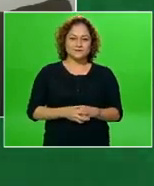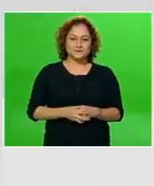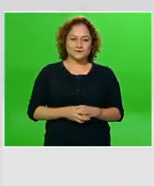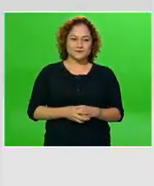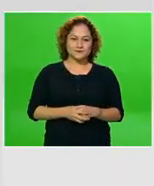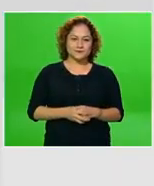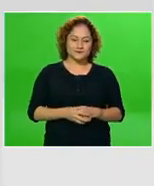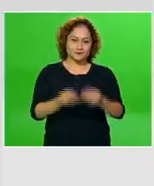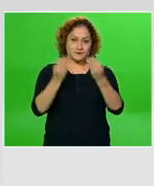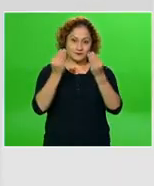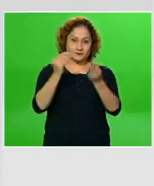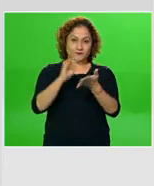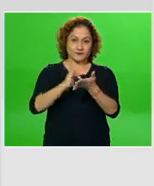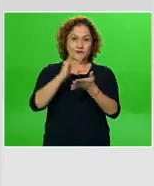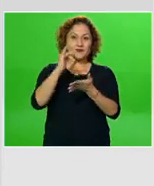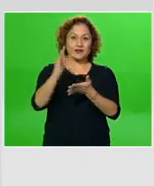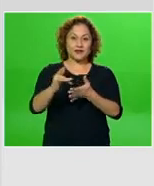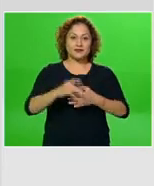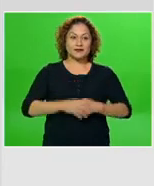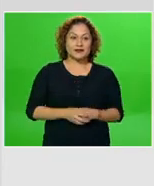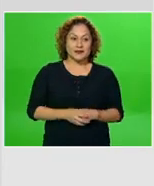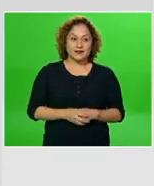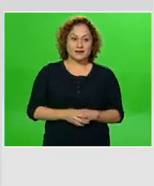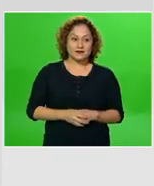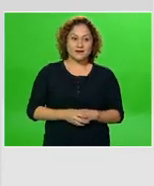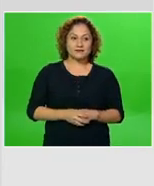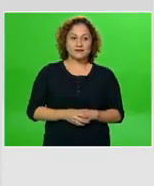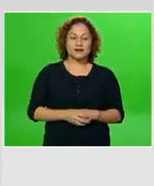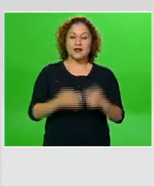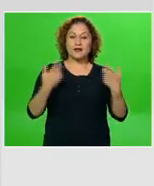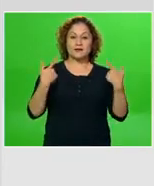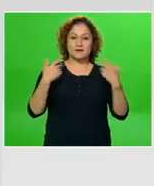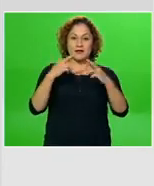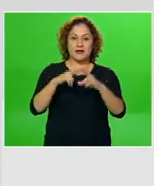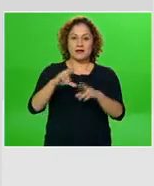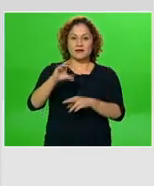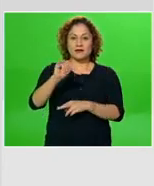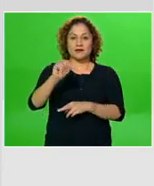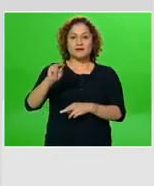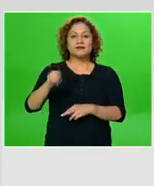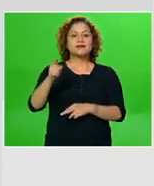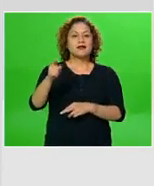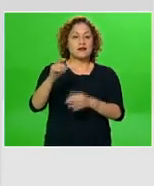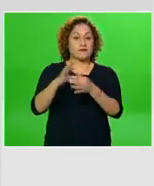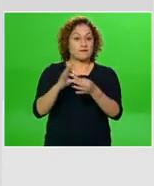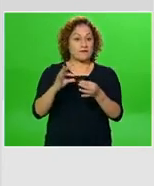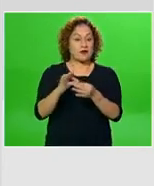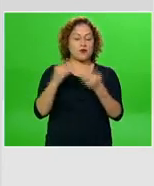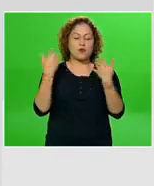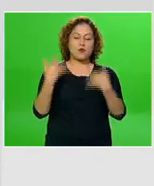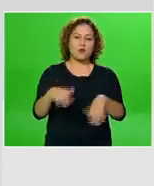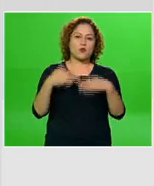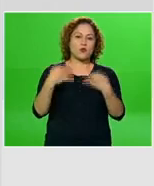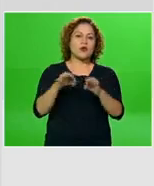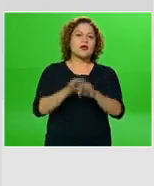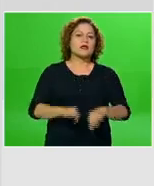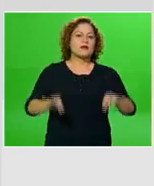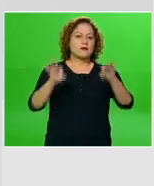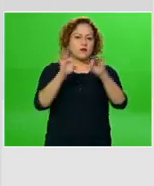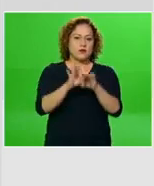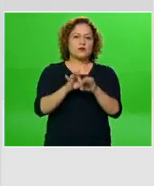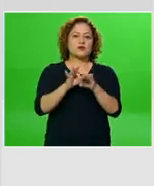muchas gracias estimado el maestro aragón castillo excelente información de seguro va a ser muy útil para